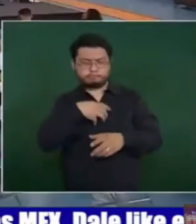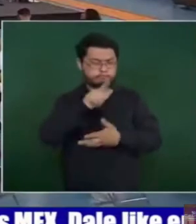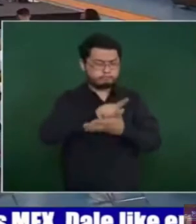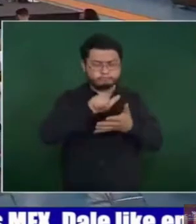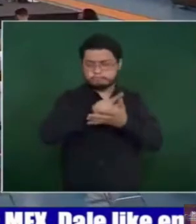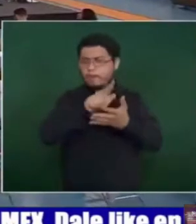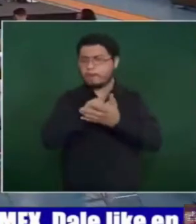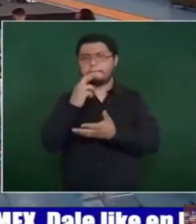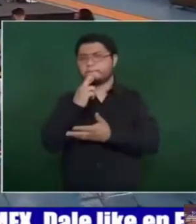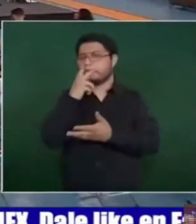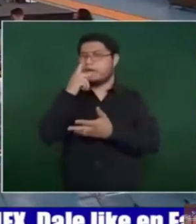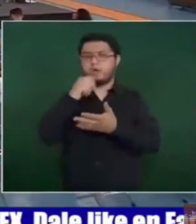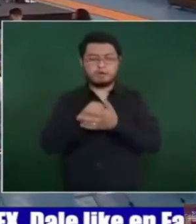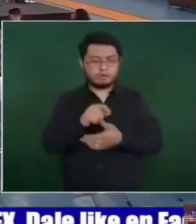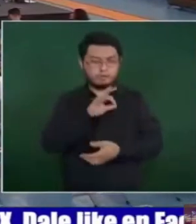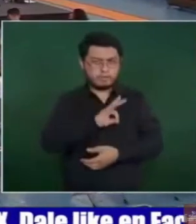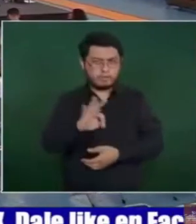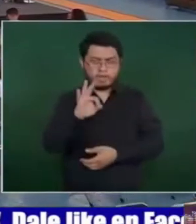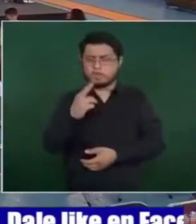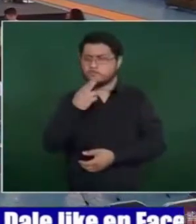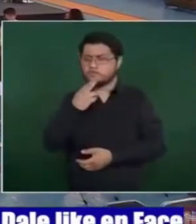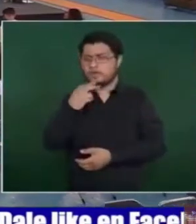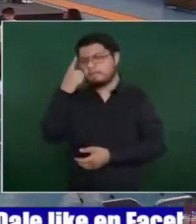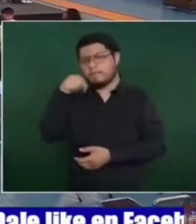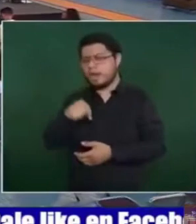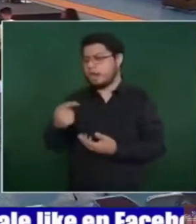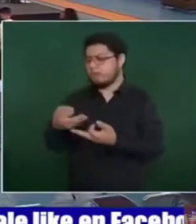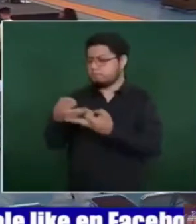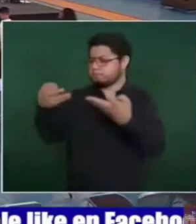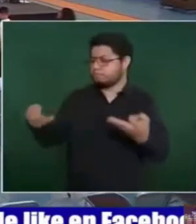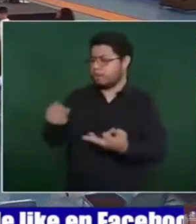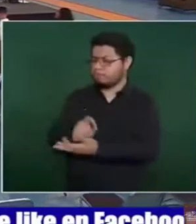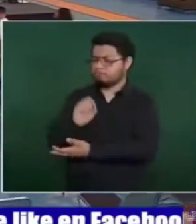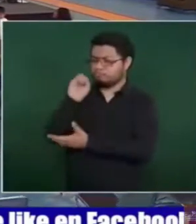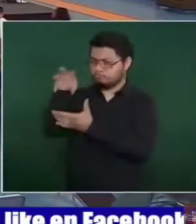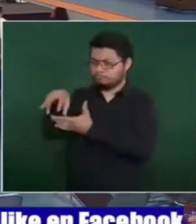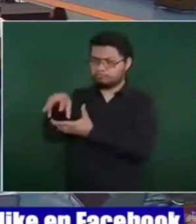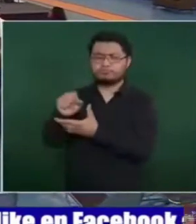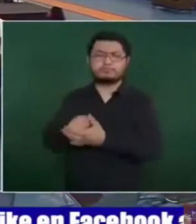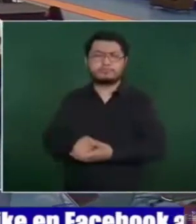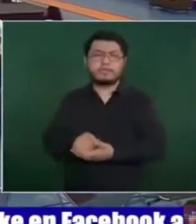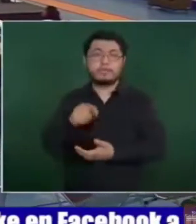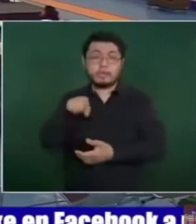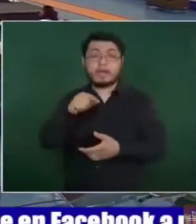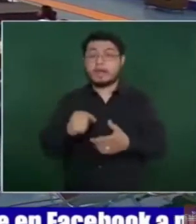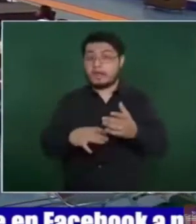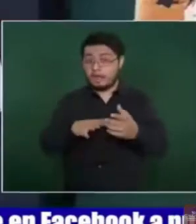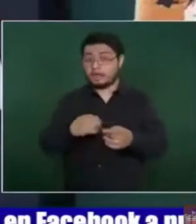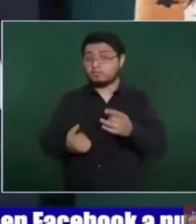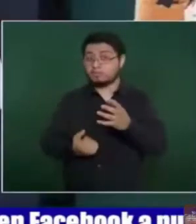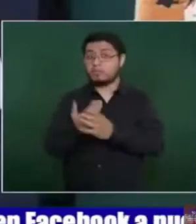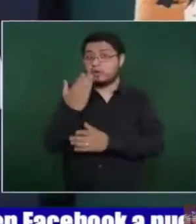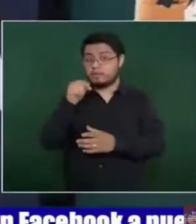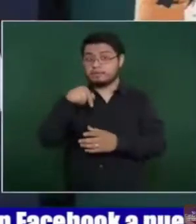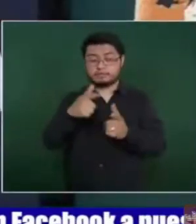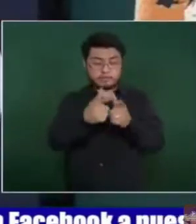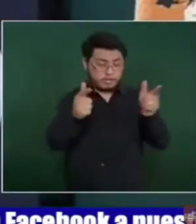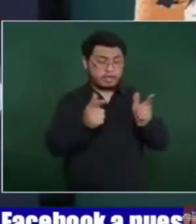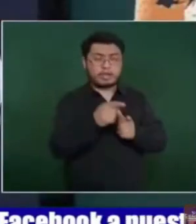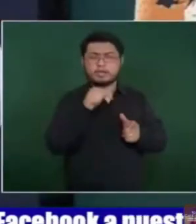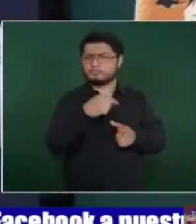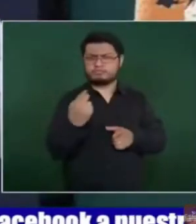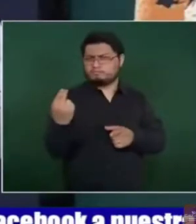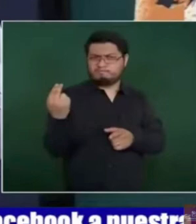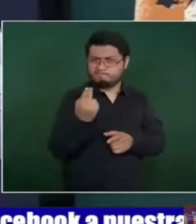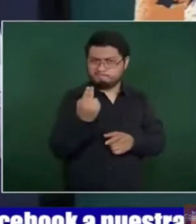dijo: valoramos, reconocemos y agradecemos la presencia del Ejército, la Marina y la Guardia Nacional, que sin duda